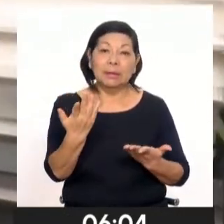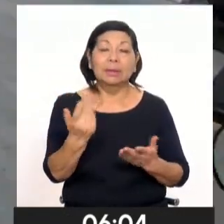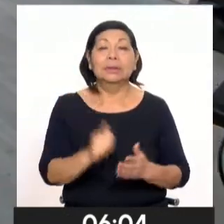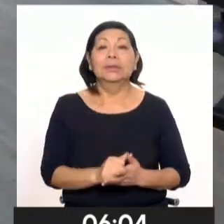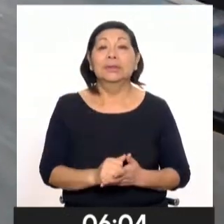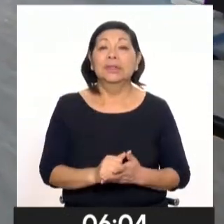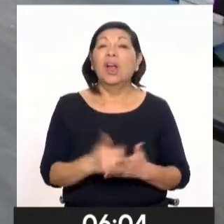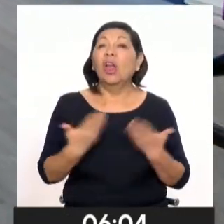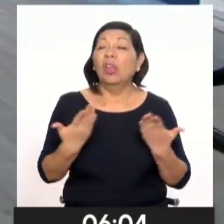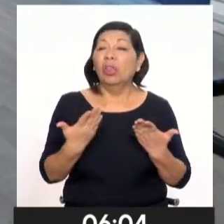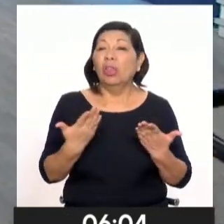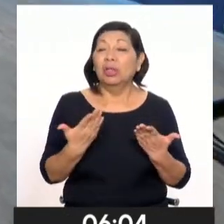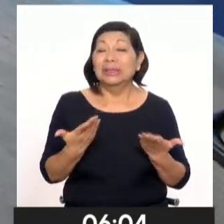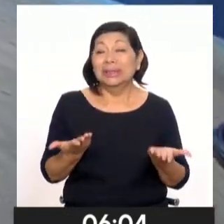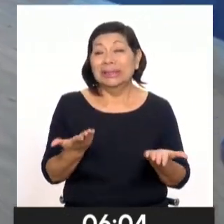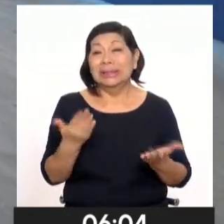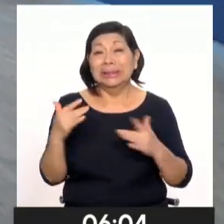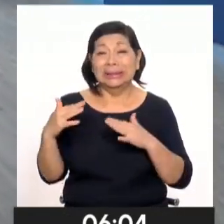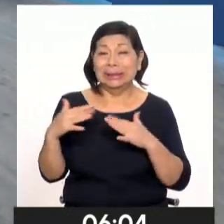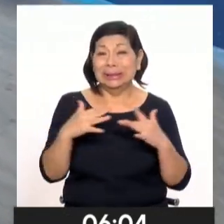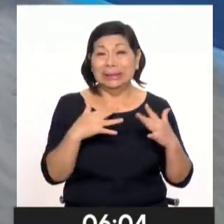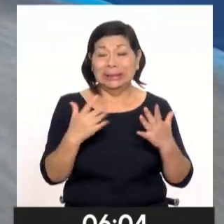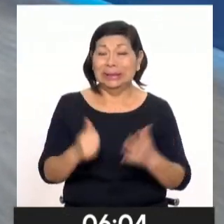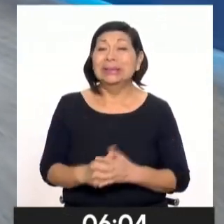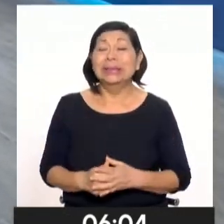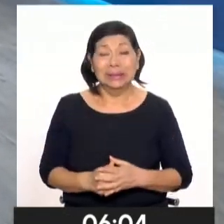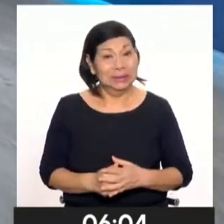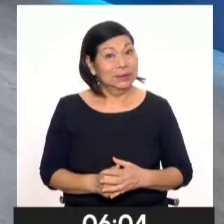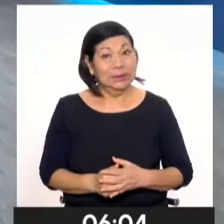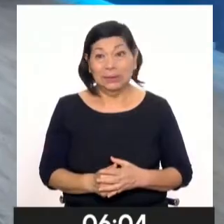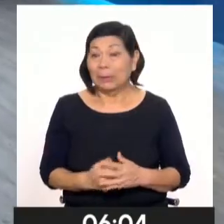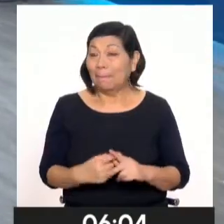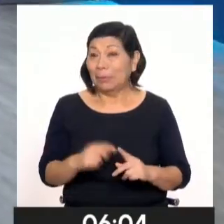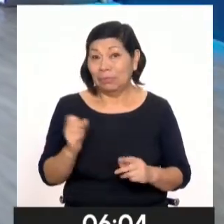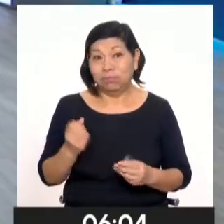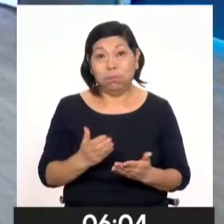nacionales que se encuentran en medio de una acción violenta.